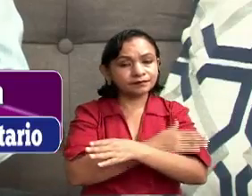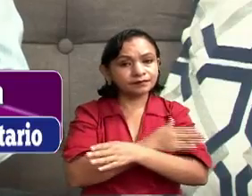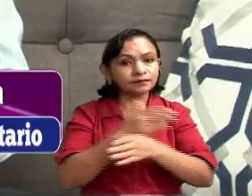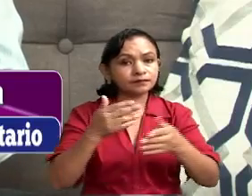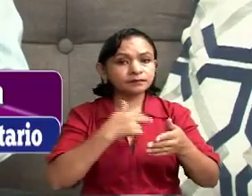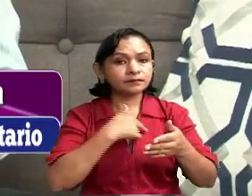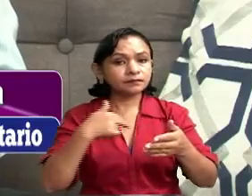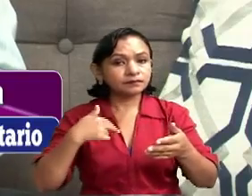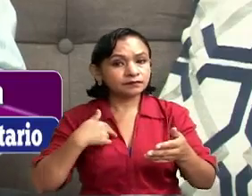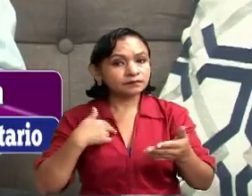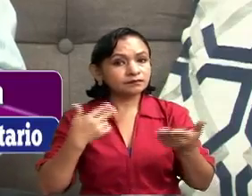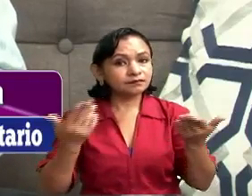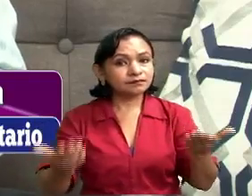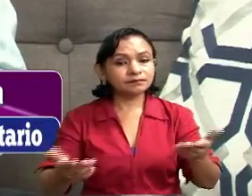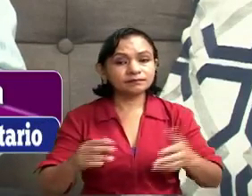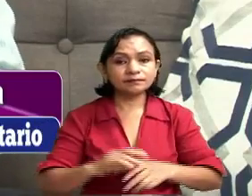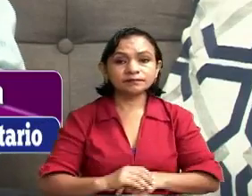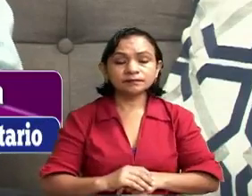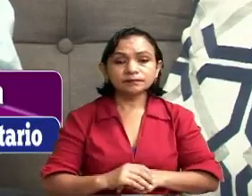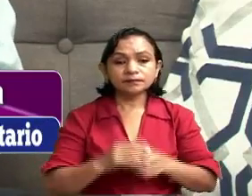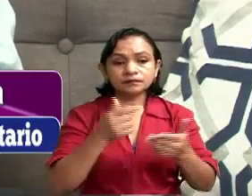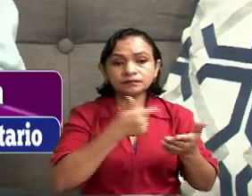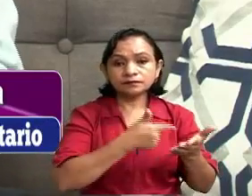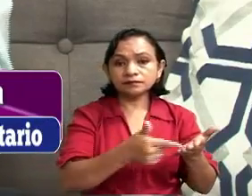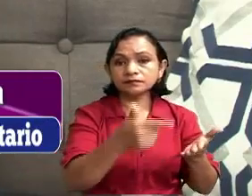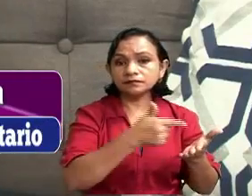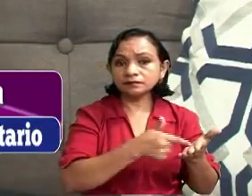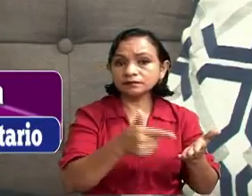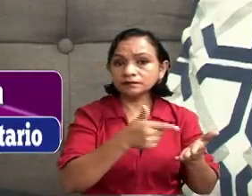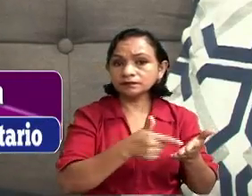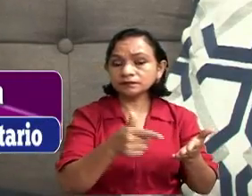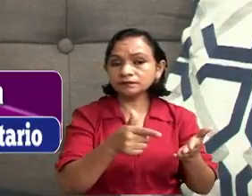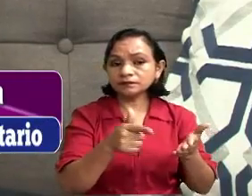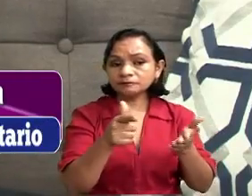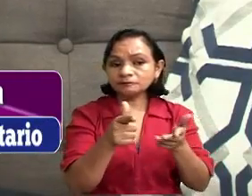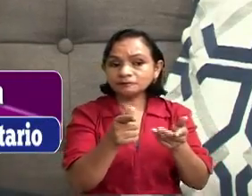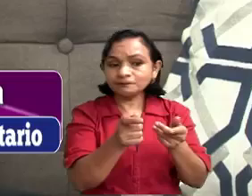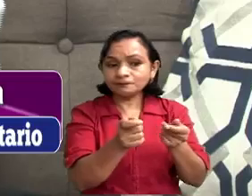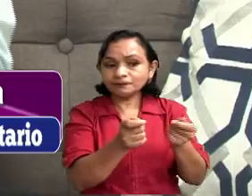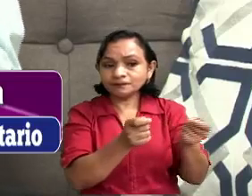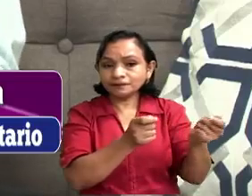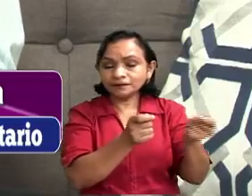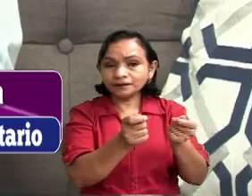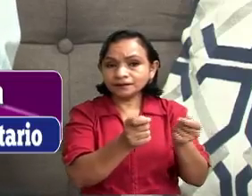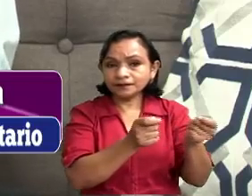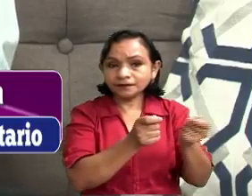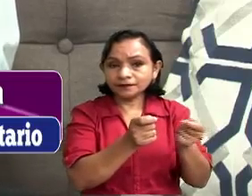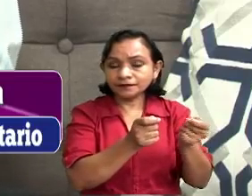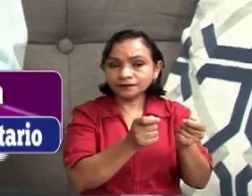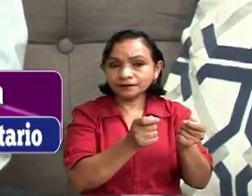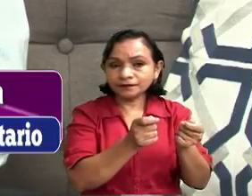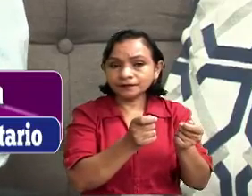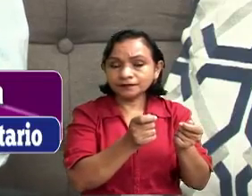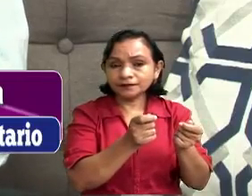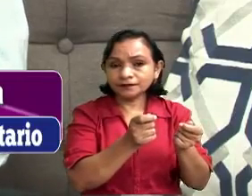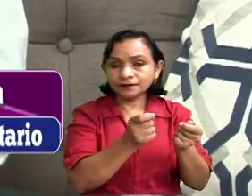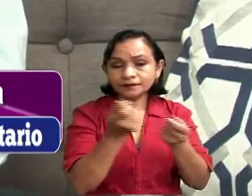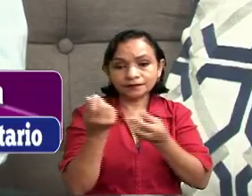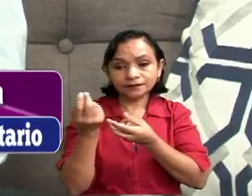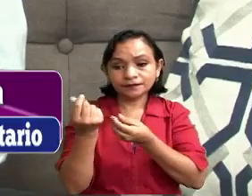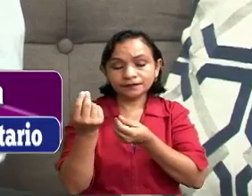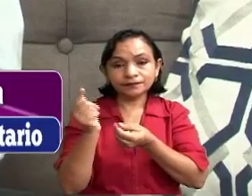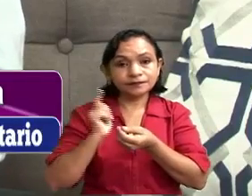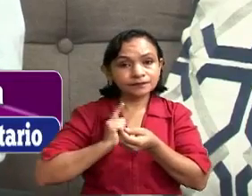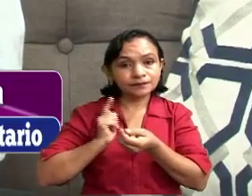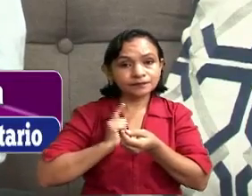lo que hicimos? El gasto público lo ajustamos a los ingresos que teníamos,